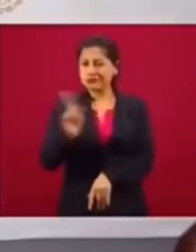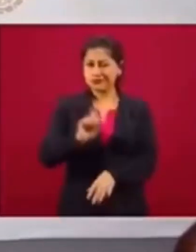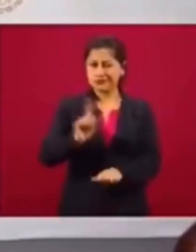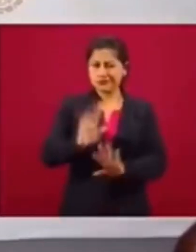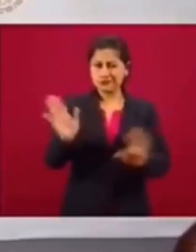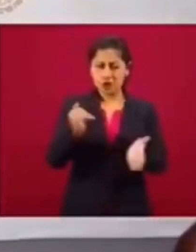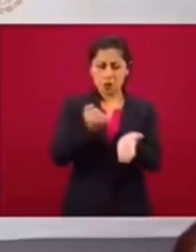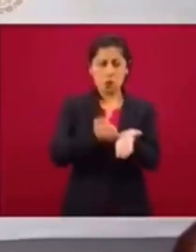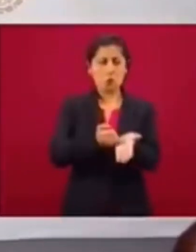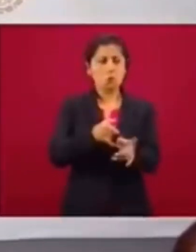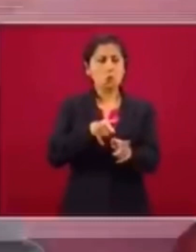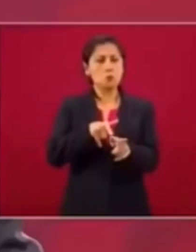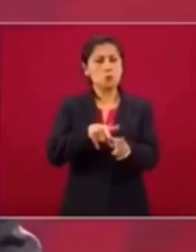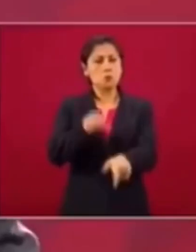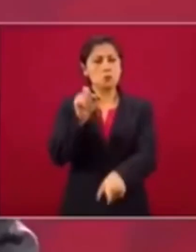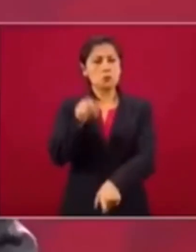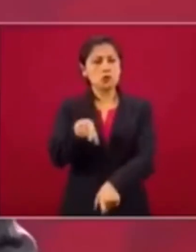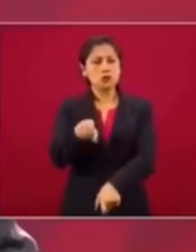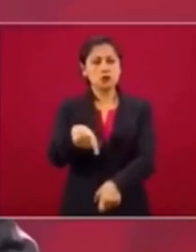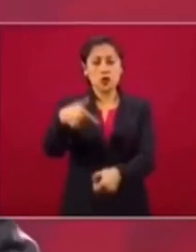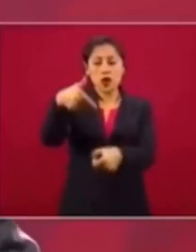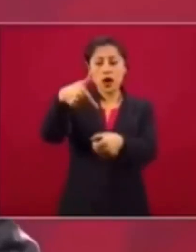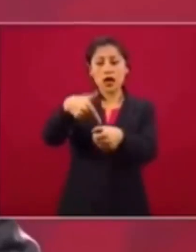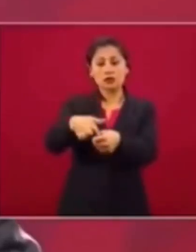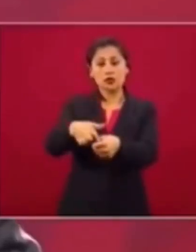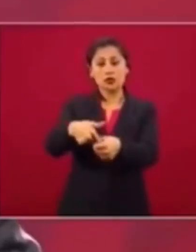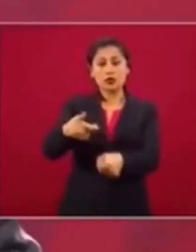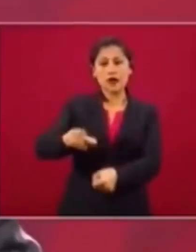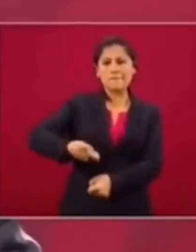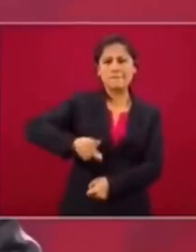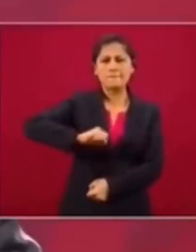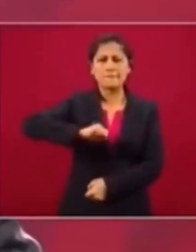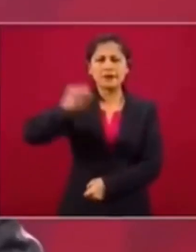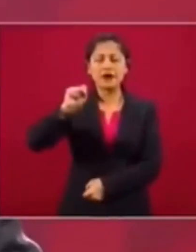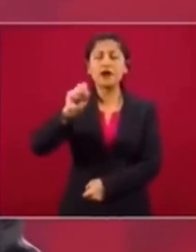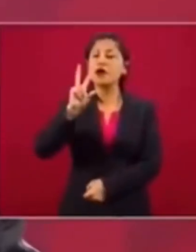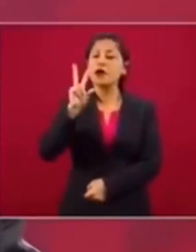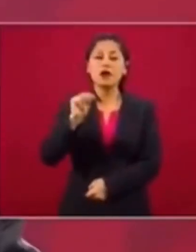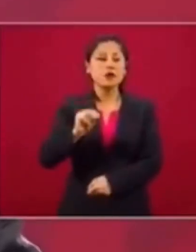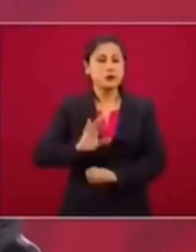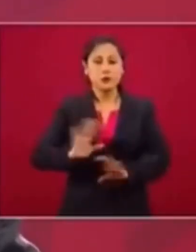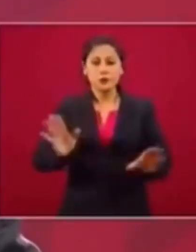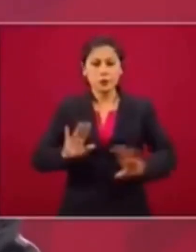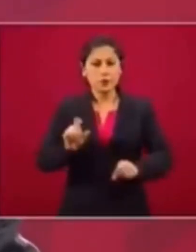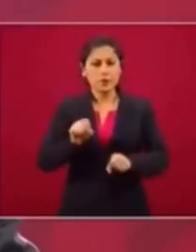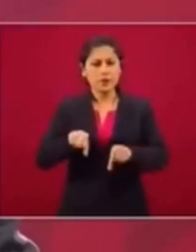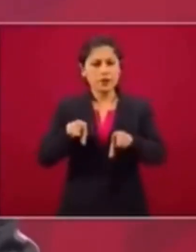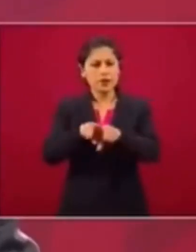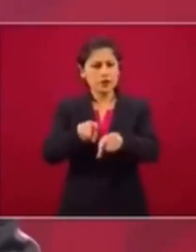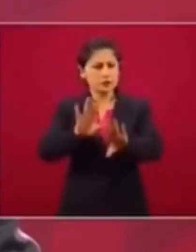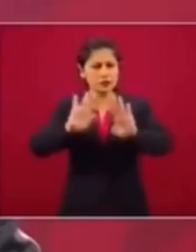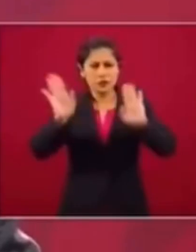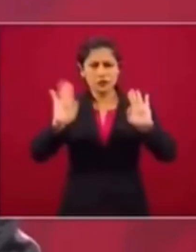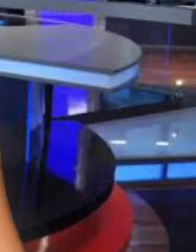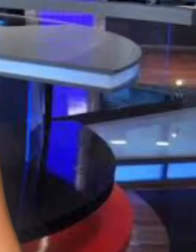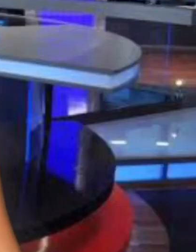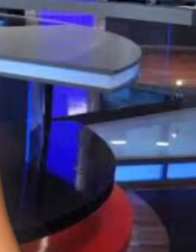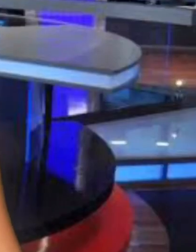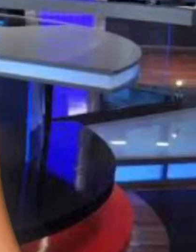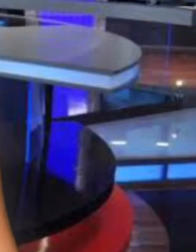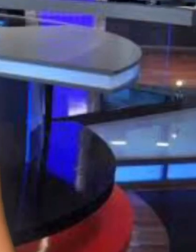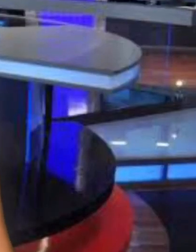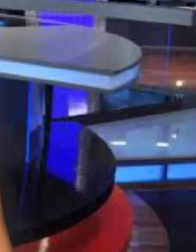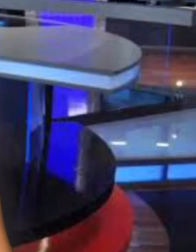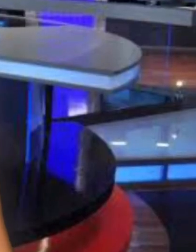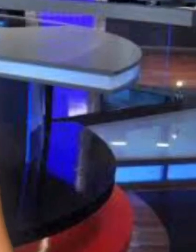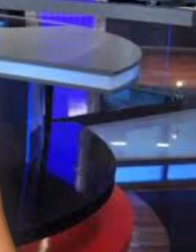no aumentando el precio de las gasolinas del diesel de los migas y ahí está